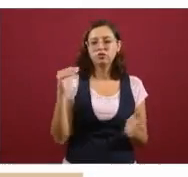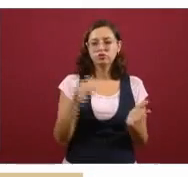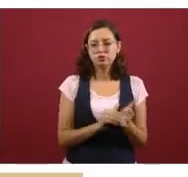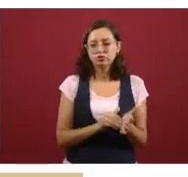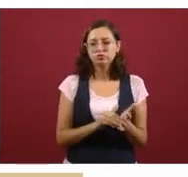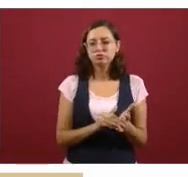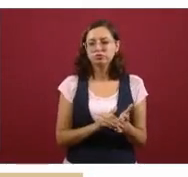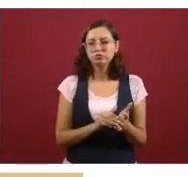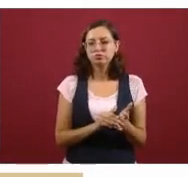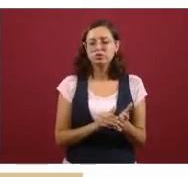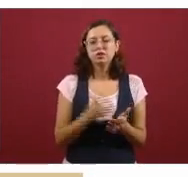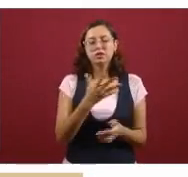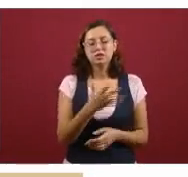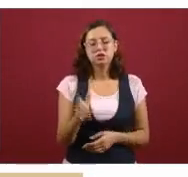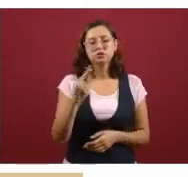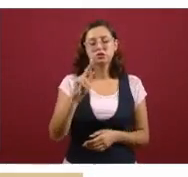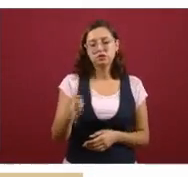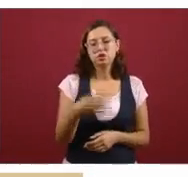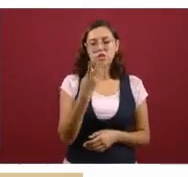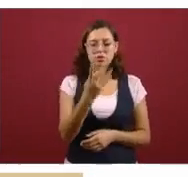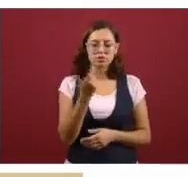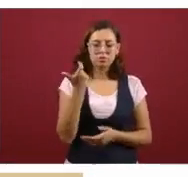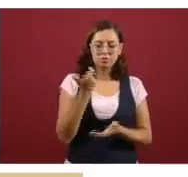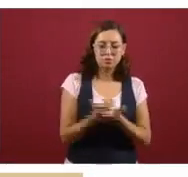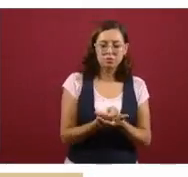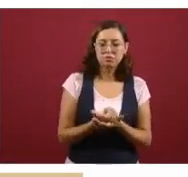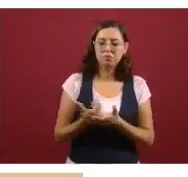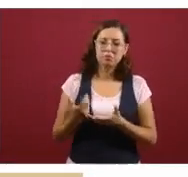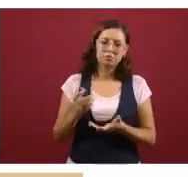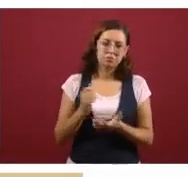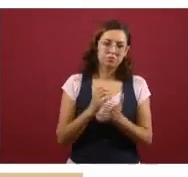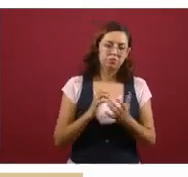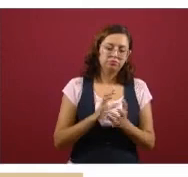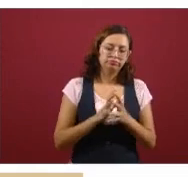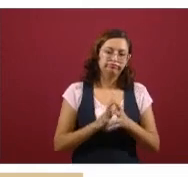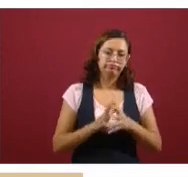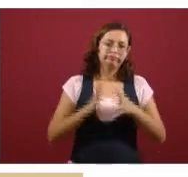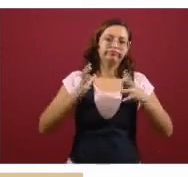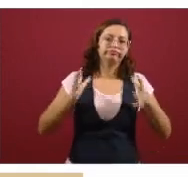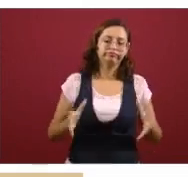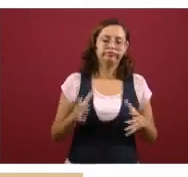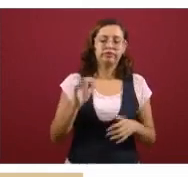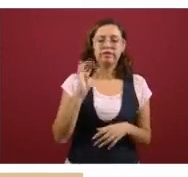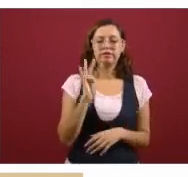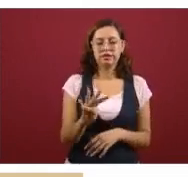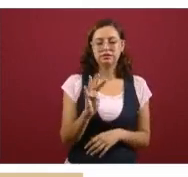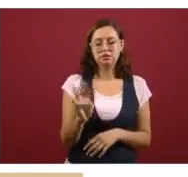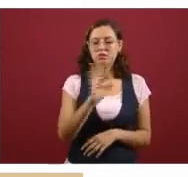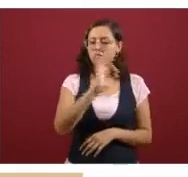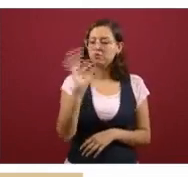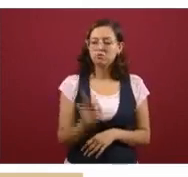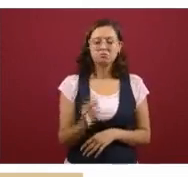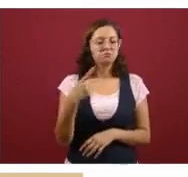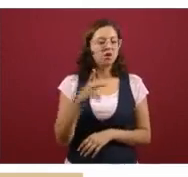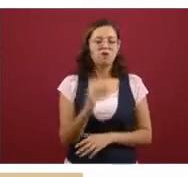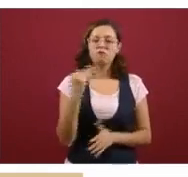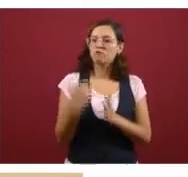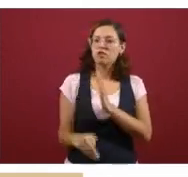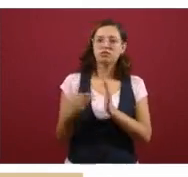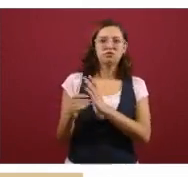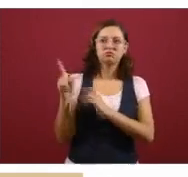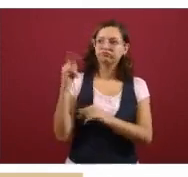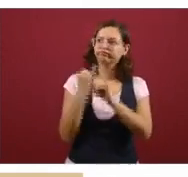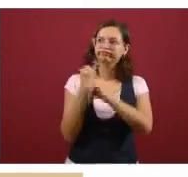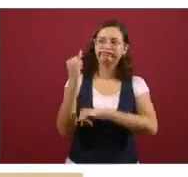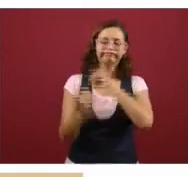82,564 millones de pesos se han venido dando, que es un incremento del 19%, pero estamos muy por abajo de los estándares